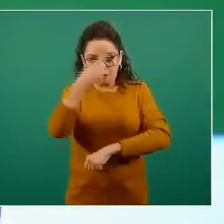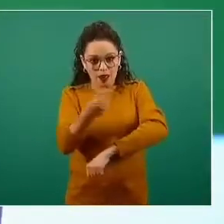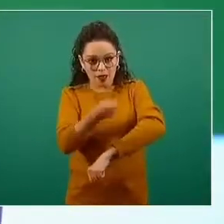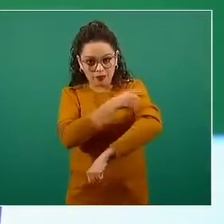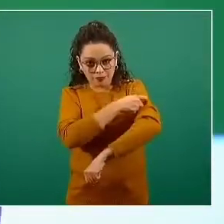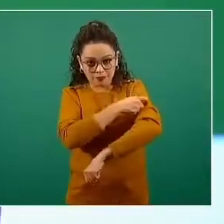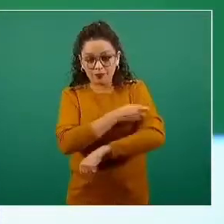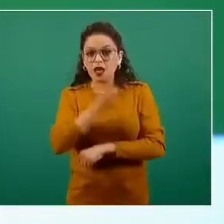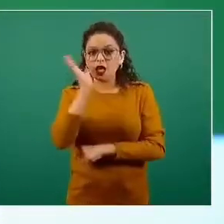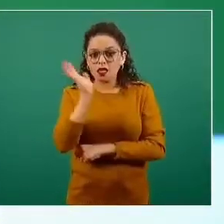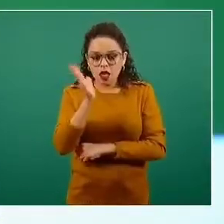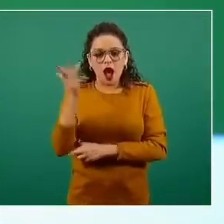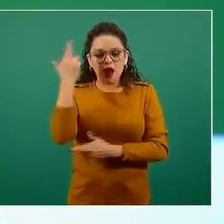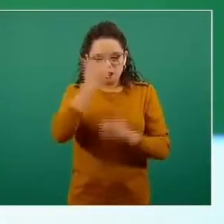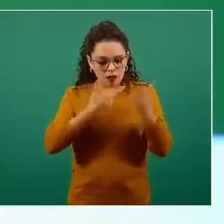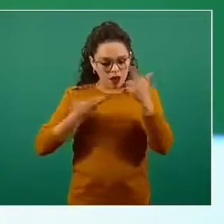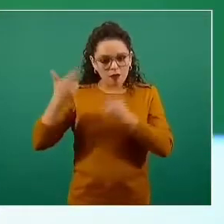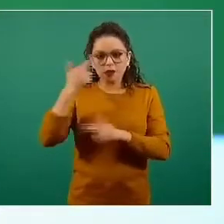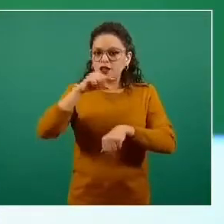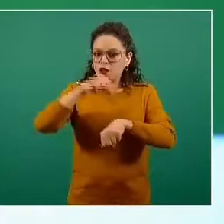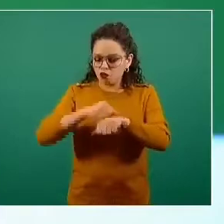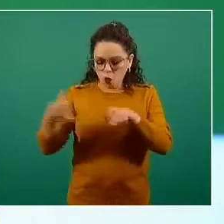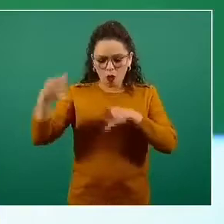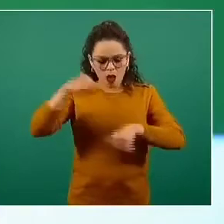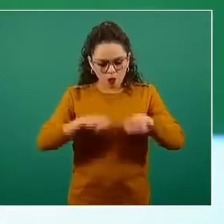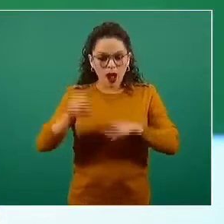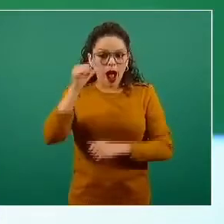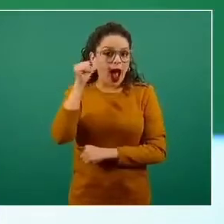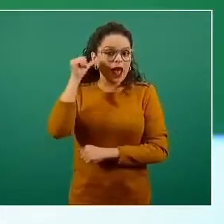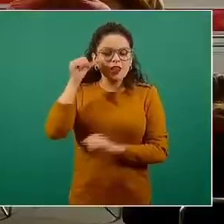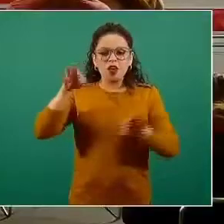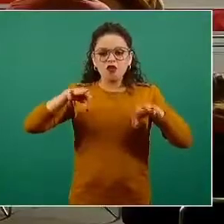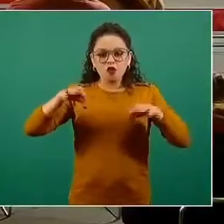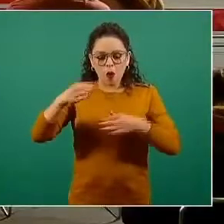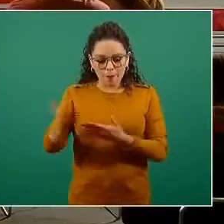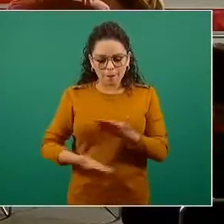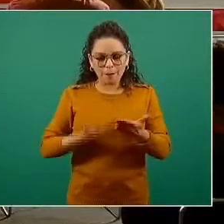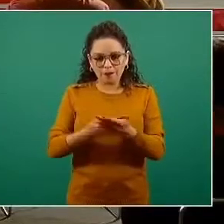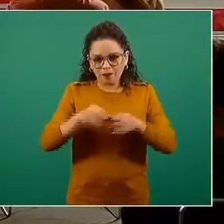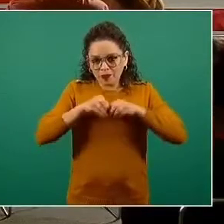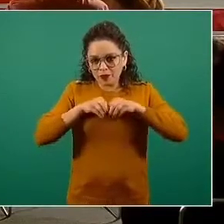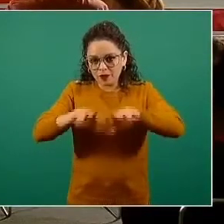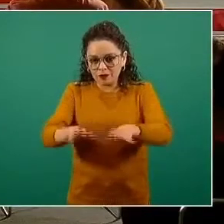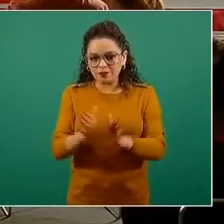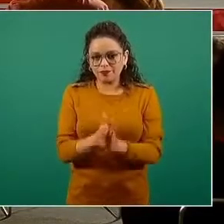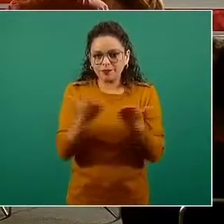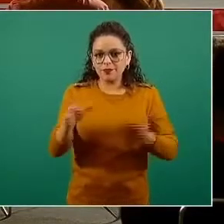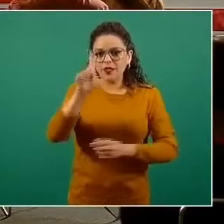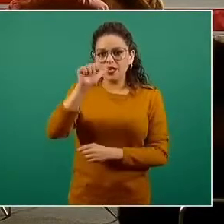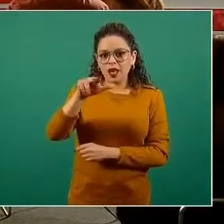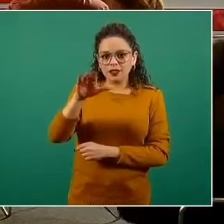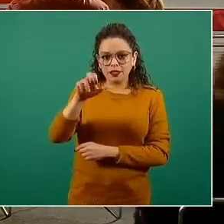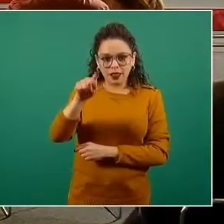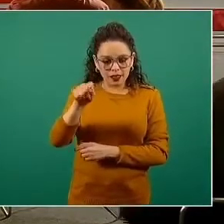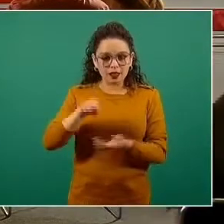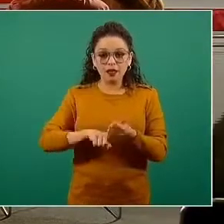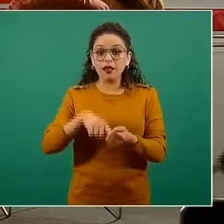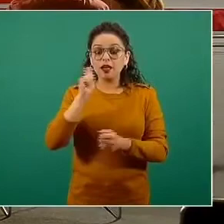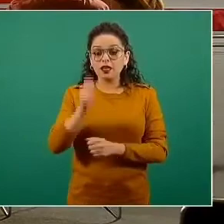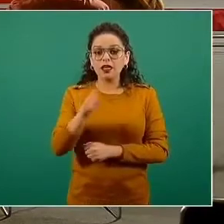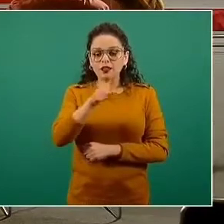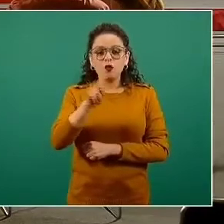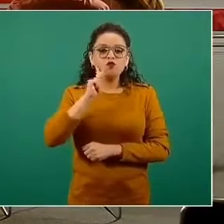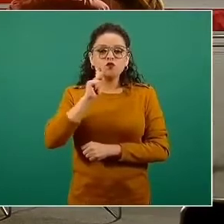clínicamente, como lo vimos en el documento que se publicó ayer en la revista Lancet, que es el informe del ensayo clínico fase